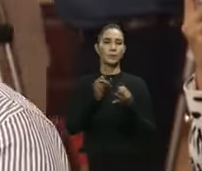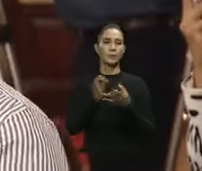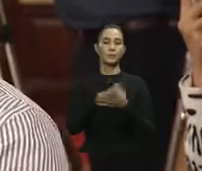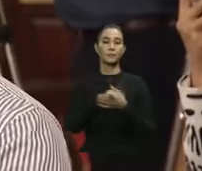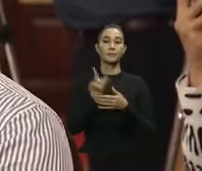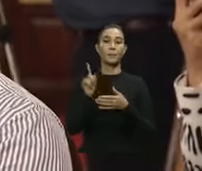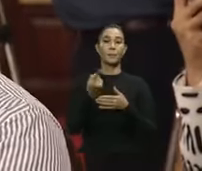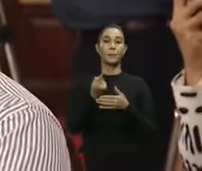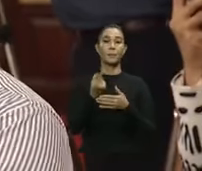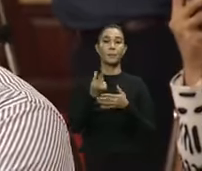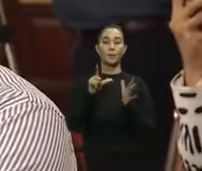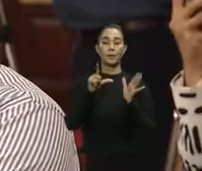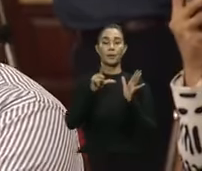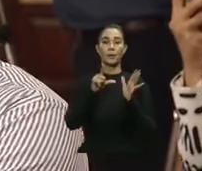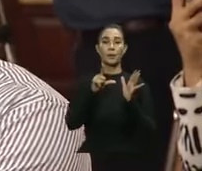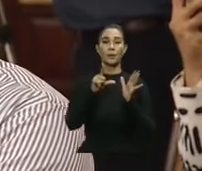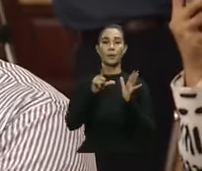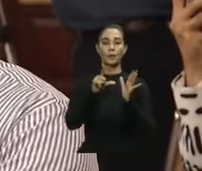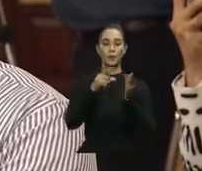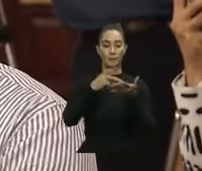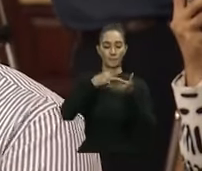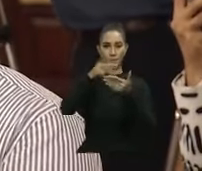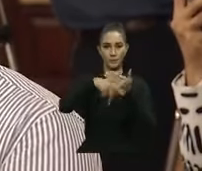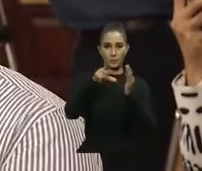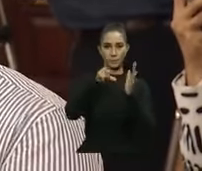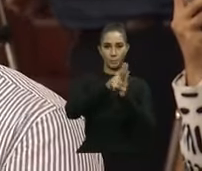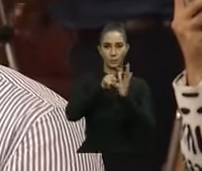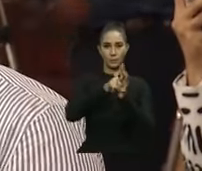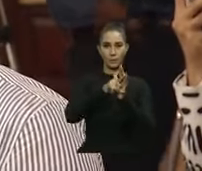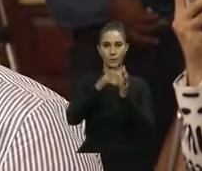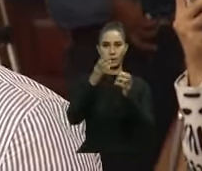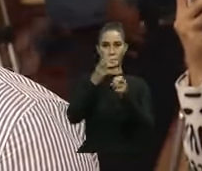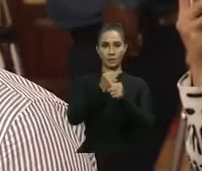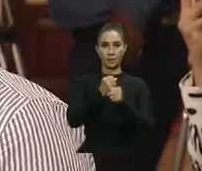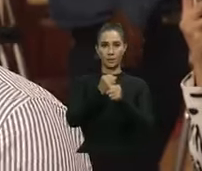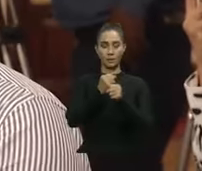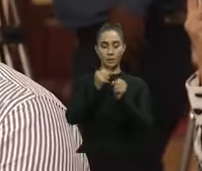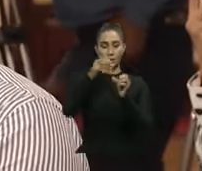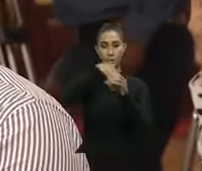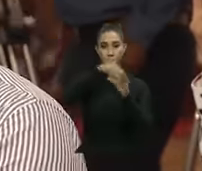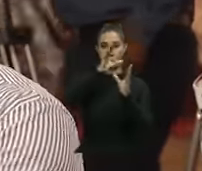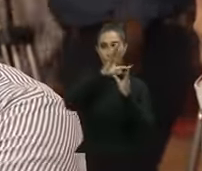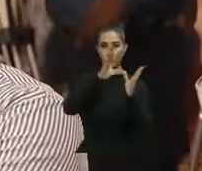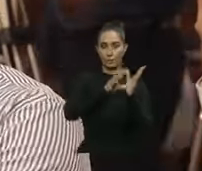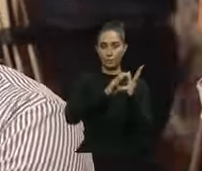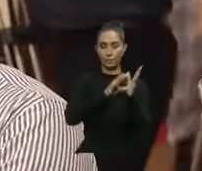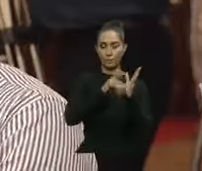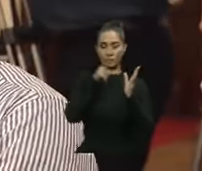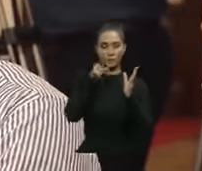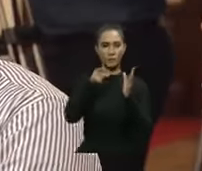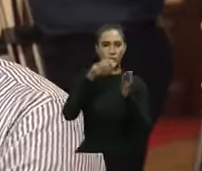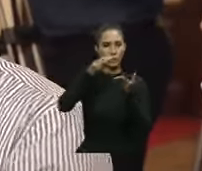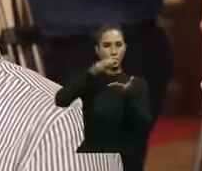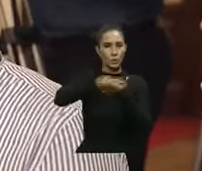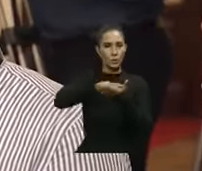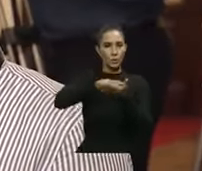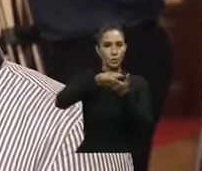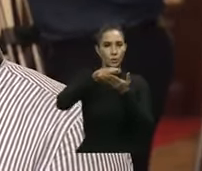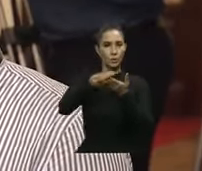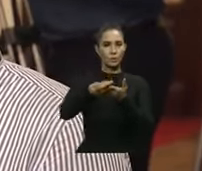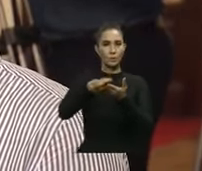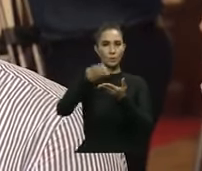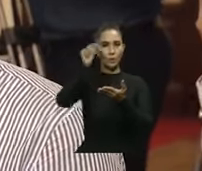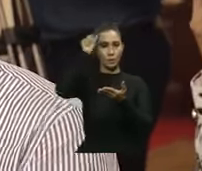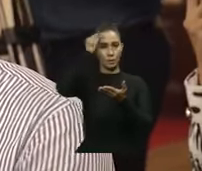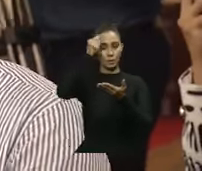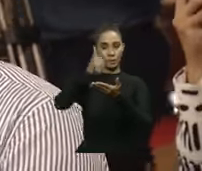es la ley, el proyecto de ley que ha sometido el Ejecutivo al Congreso, si estos subsidios implican ya dejar de insistir